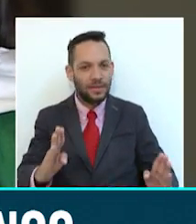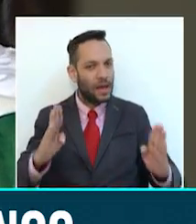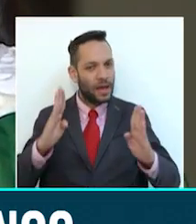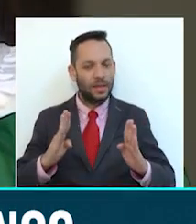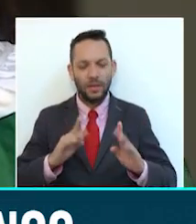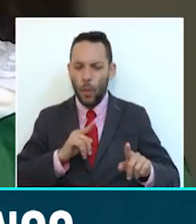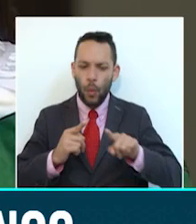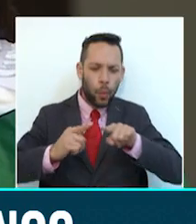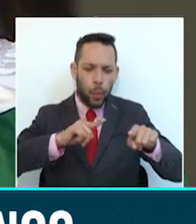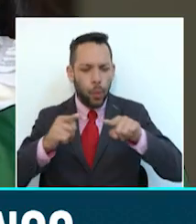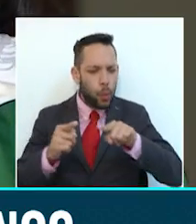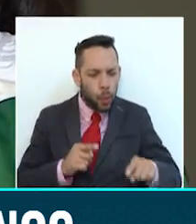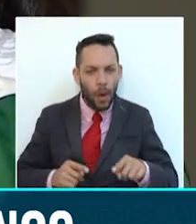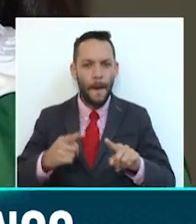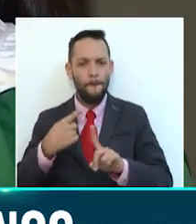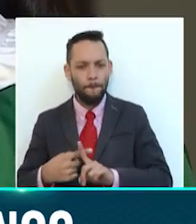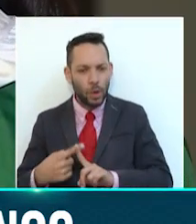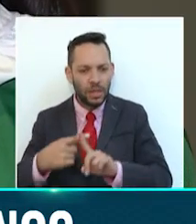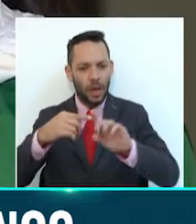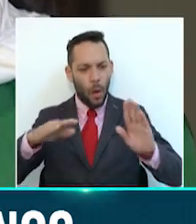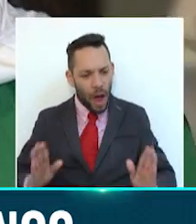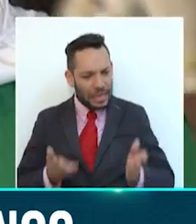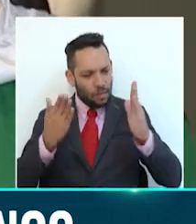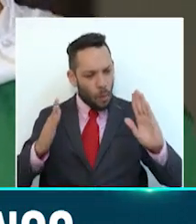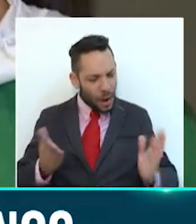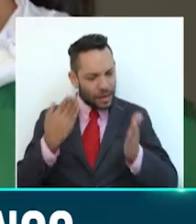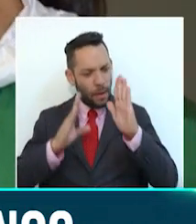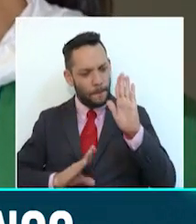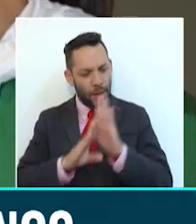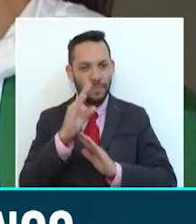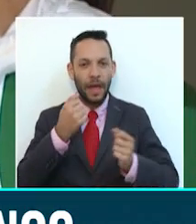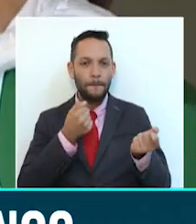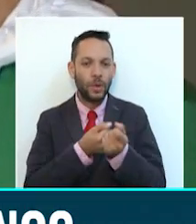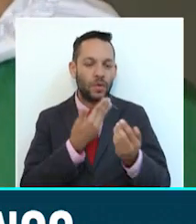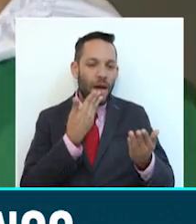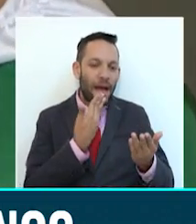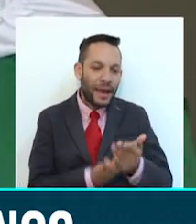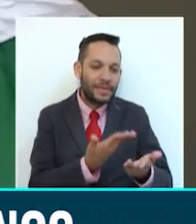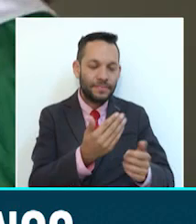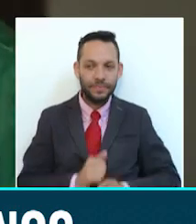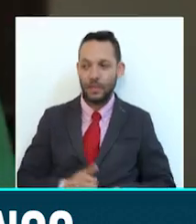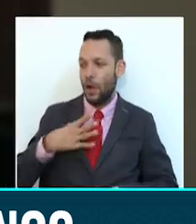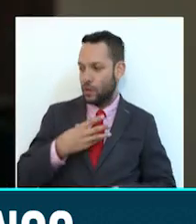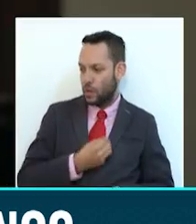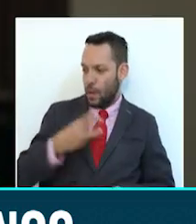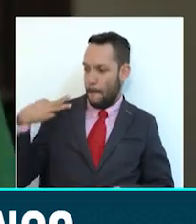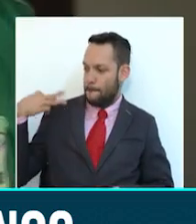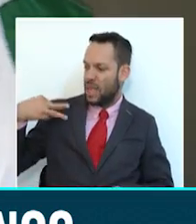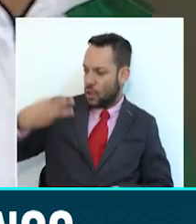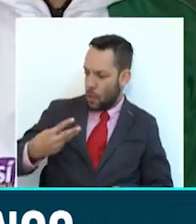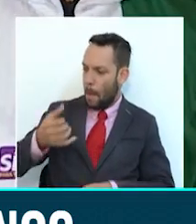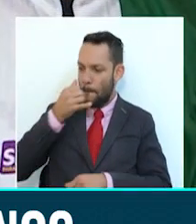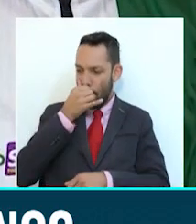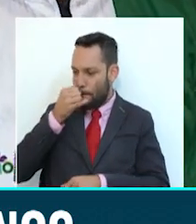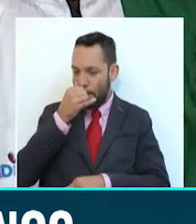ahí, como motivándonos y apoyándonos. Muchas gracias. No, es nuestro deber, es nuestra misión, y de una vez con